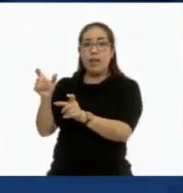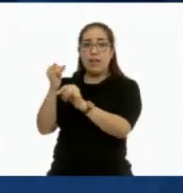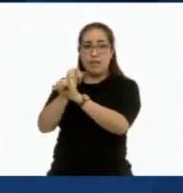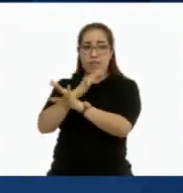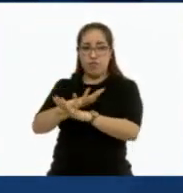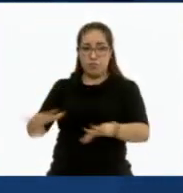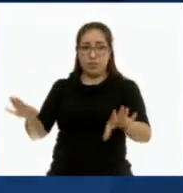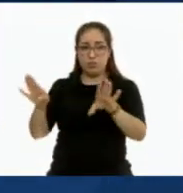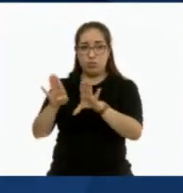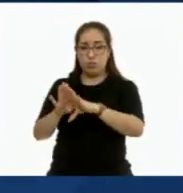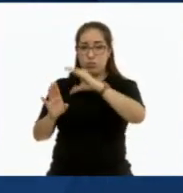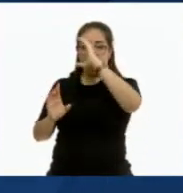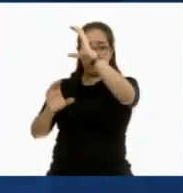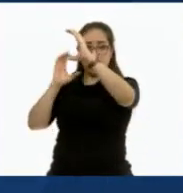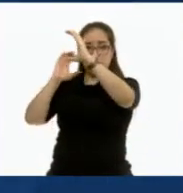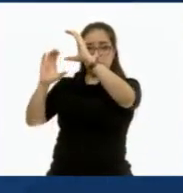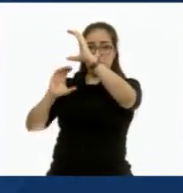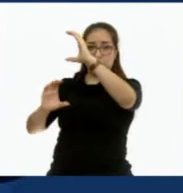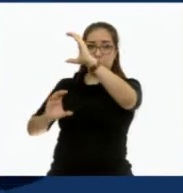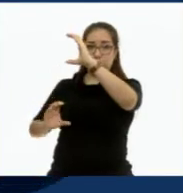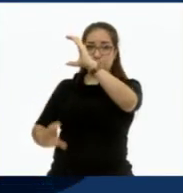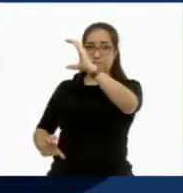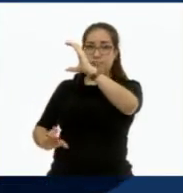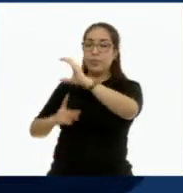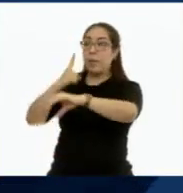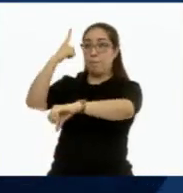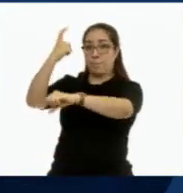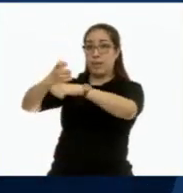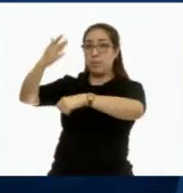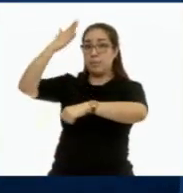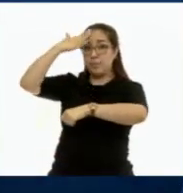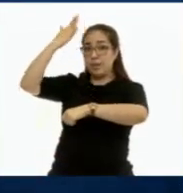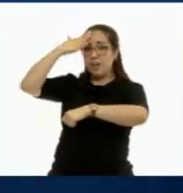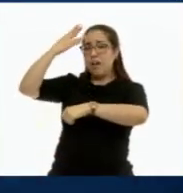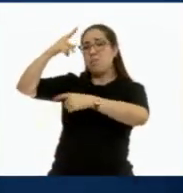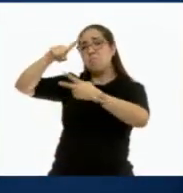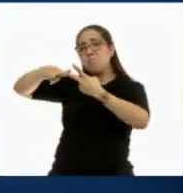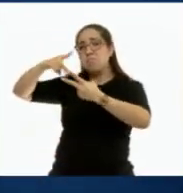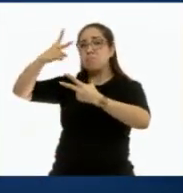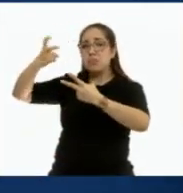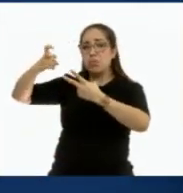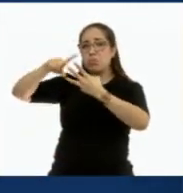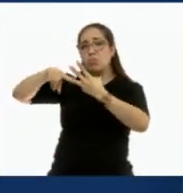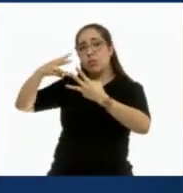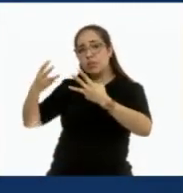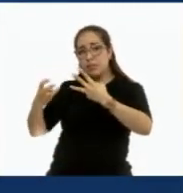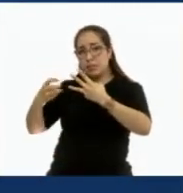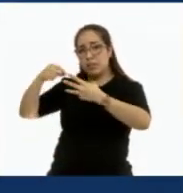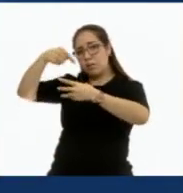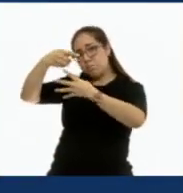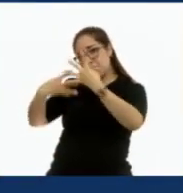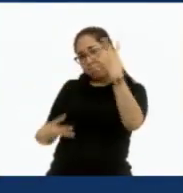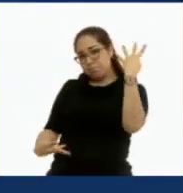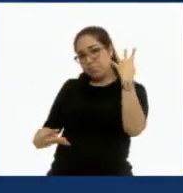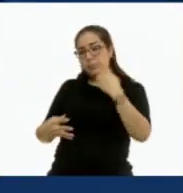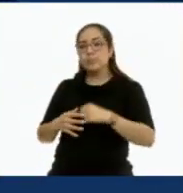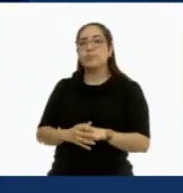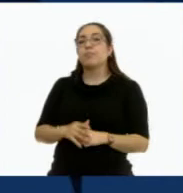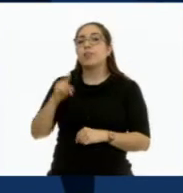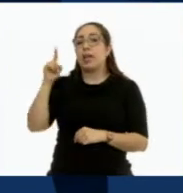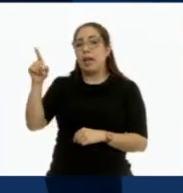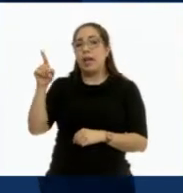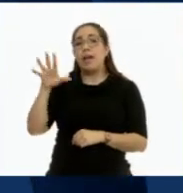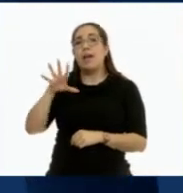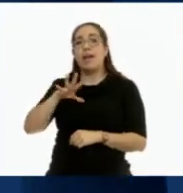de ideas principales, secundarias y una información complementaria. Nuestro cuadro sinóptico nos va a